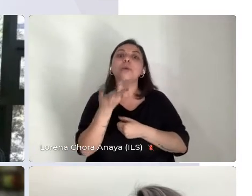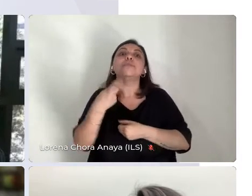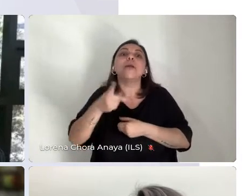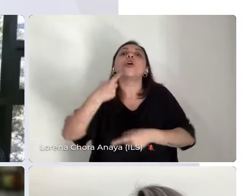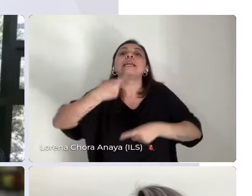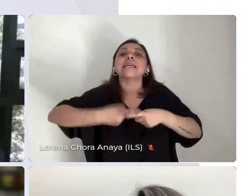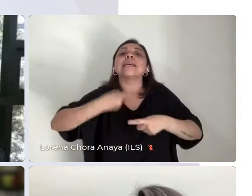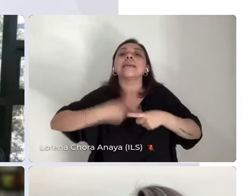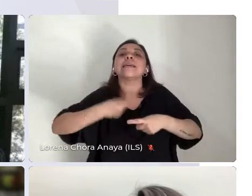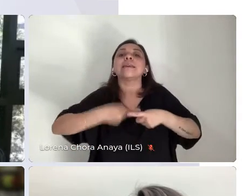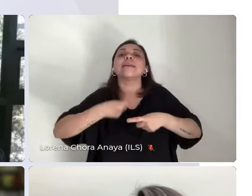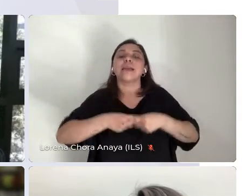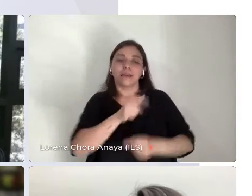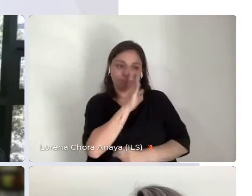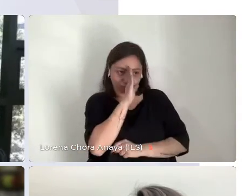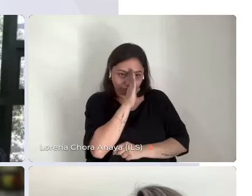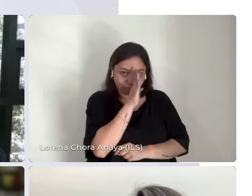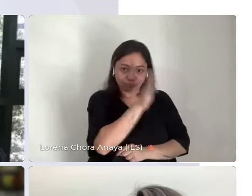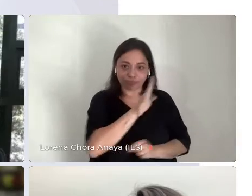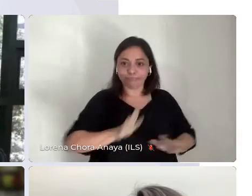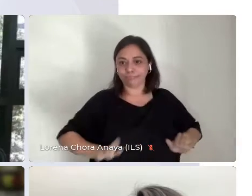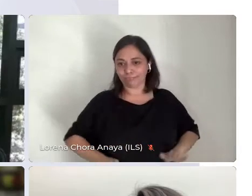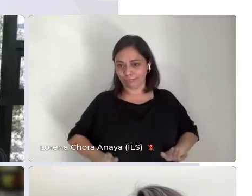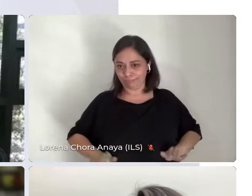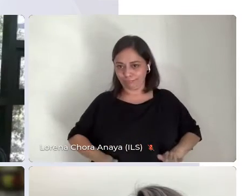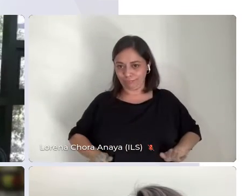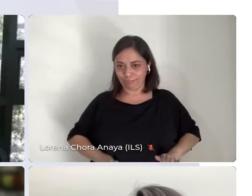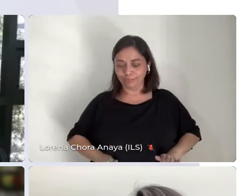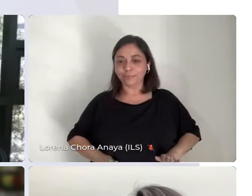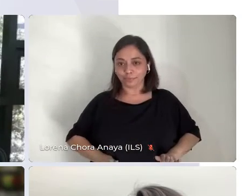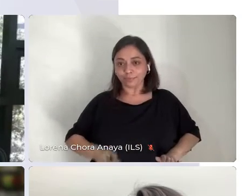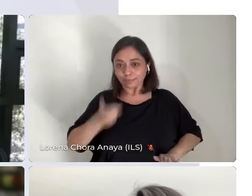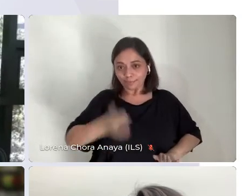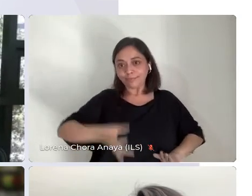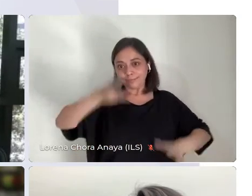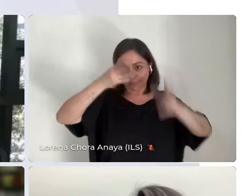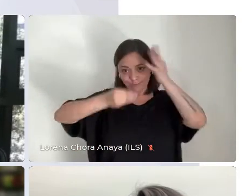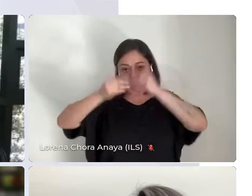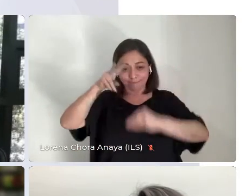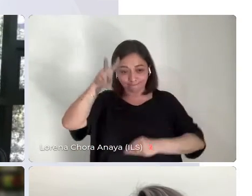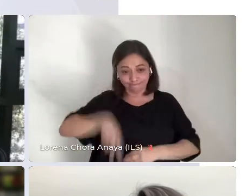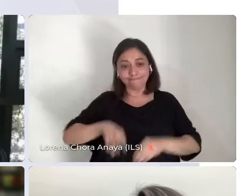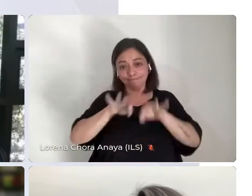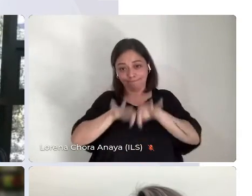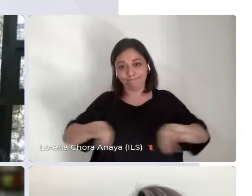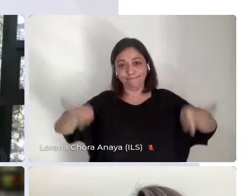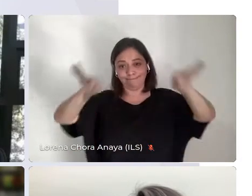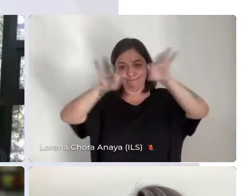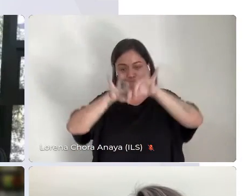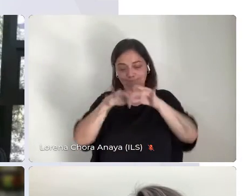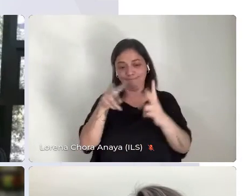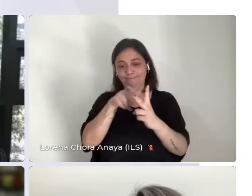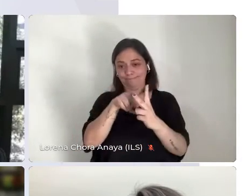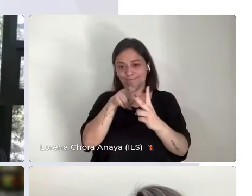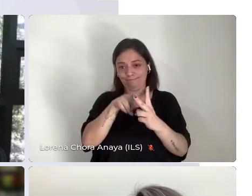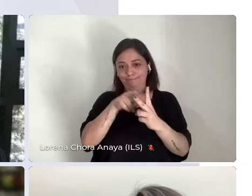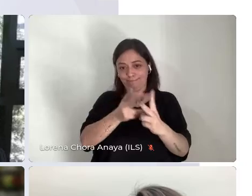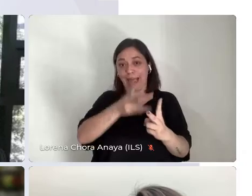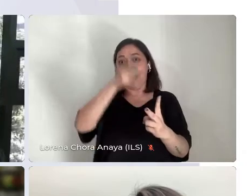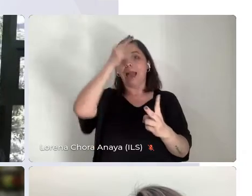bien. Sí, entonces son como 2 aprendizajes muy grandes que hemos tenido.